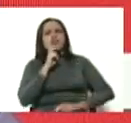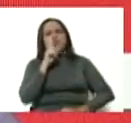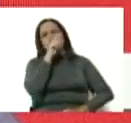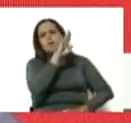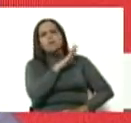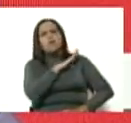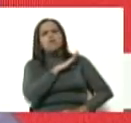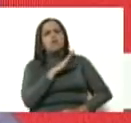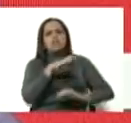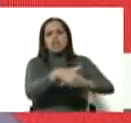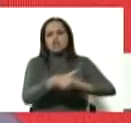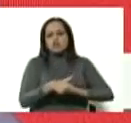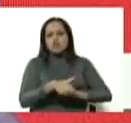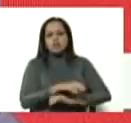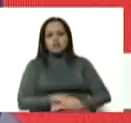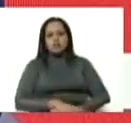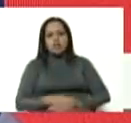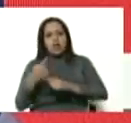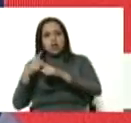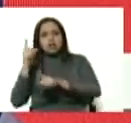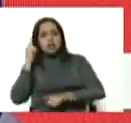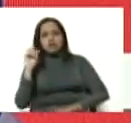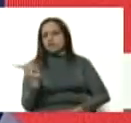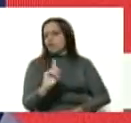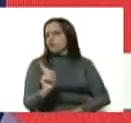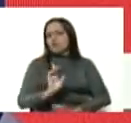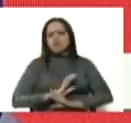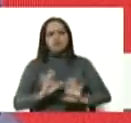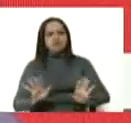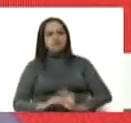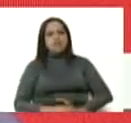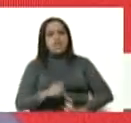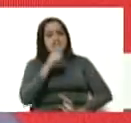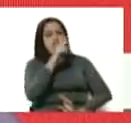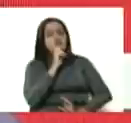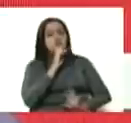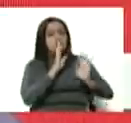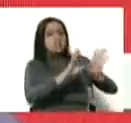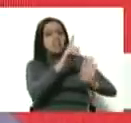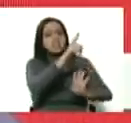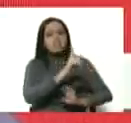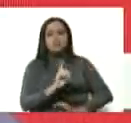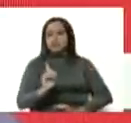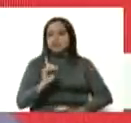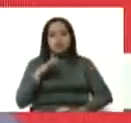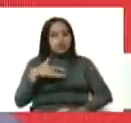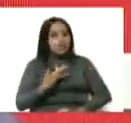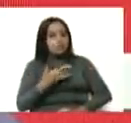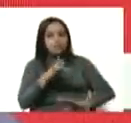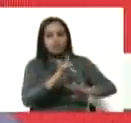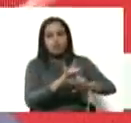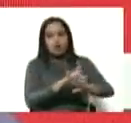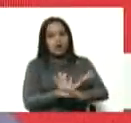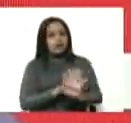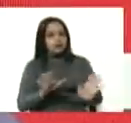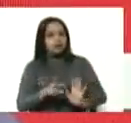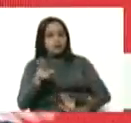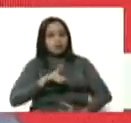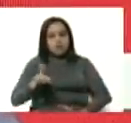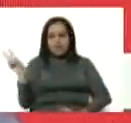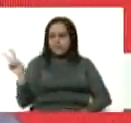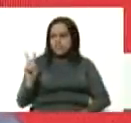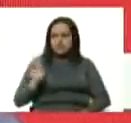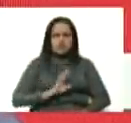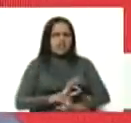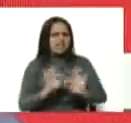Unido. La otra pilla dice igualito, no, ese oro se queda allá, nunca lo tuvimos previsto usarlo para Venezuela